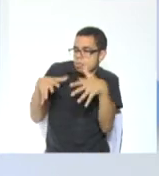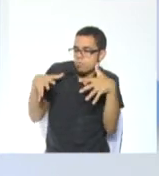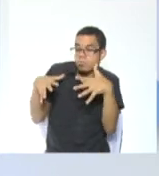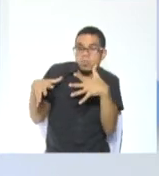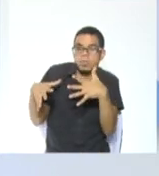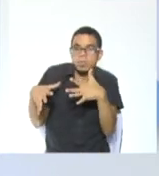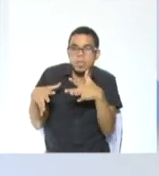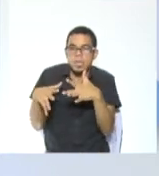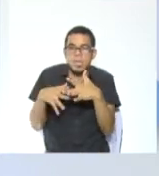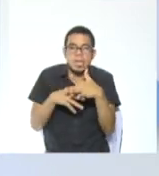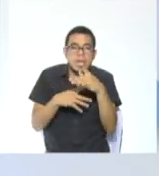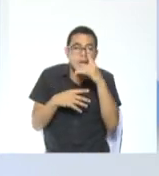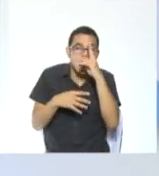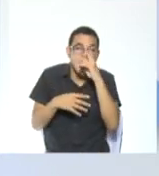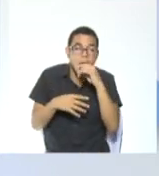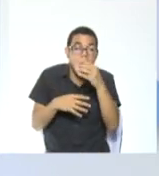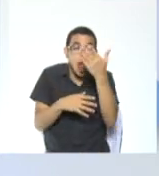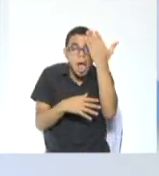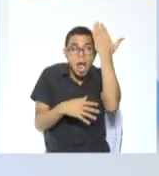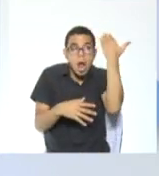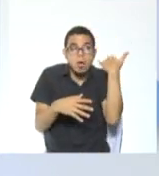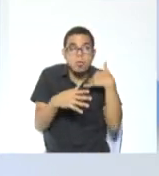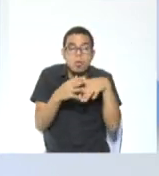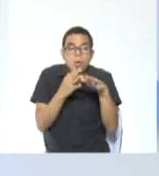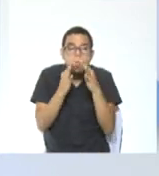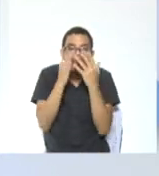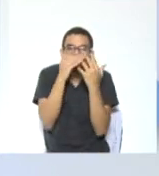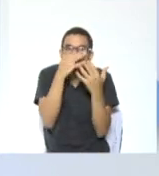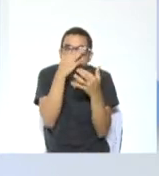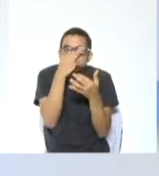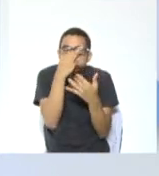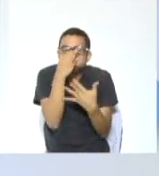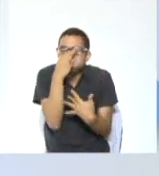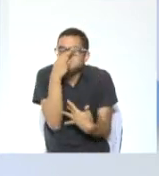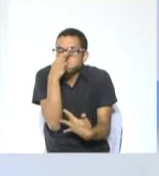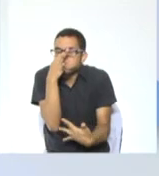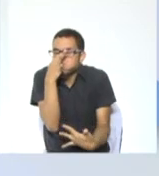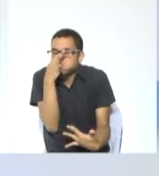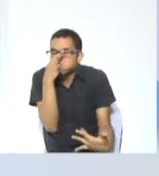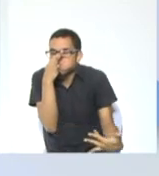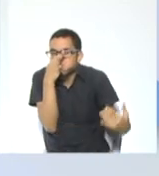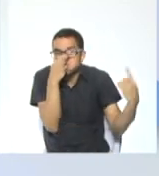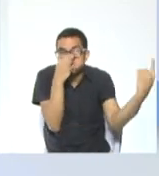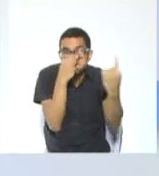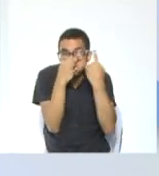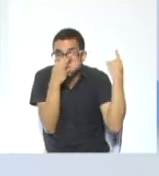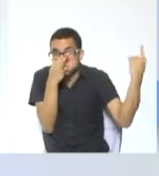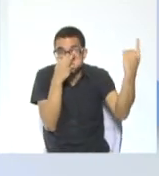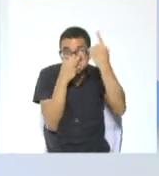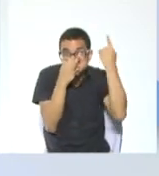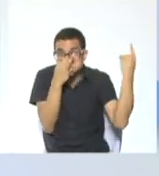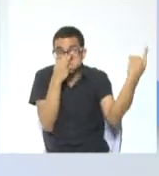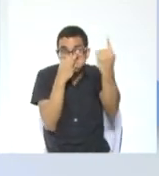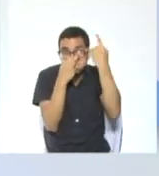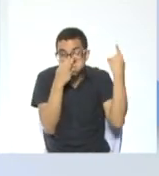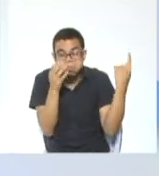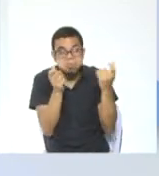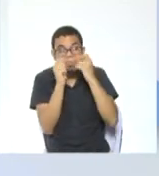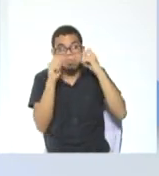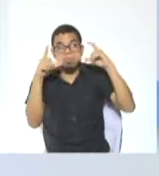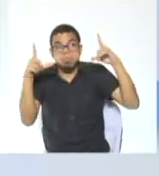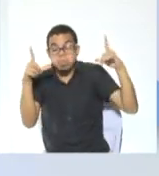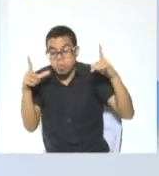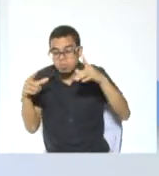se ahogó allí hace algunos siglos, cuando un ciclón azotó el pueblo y la